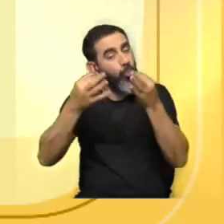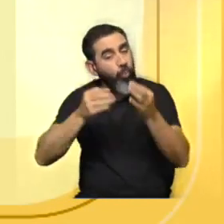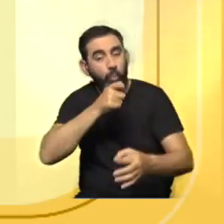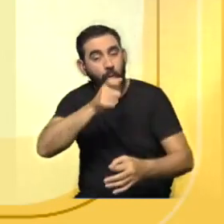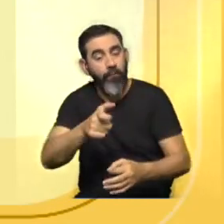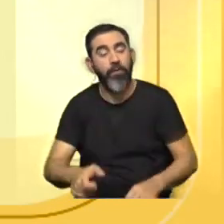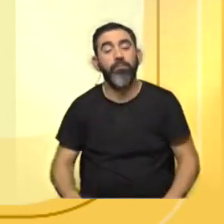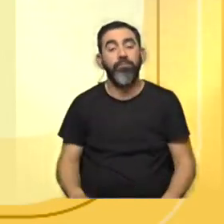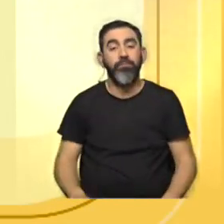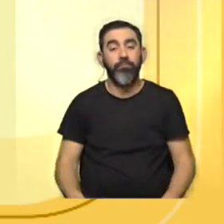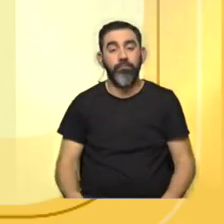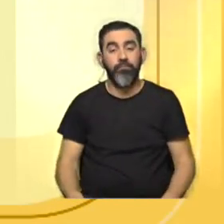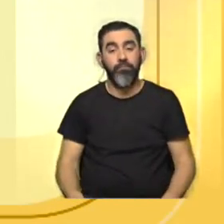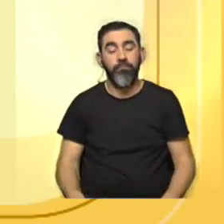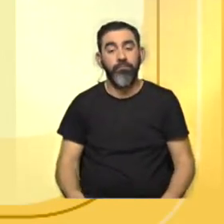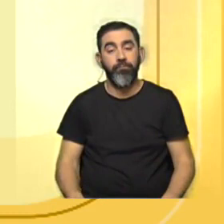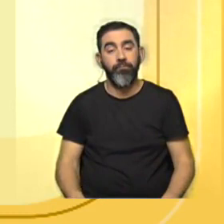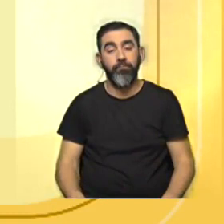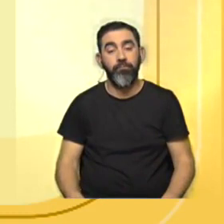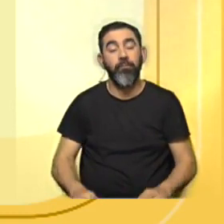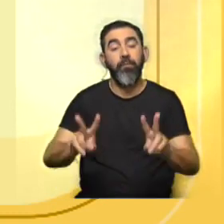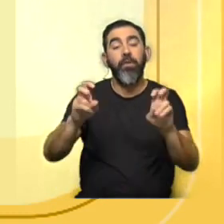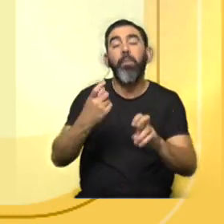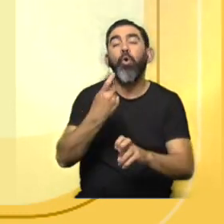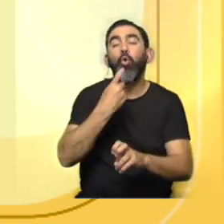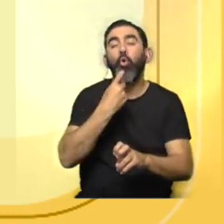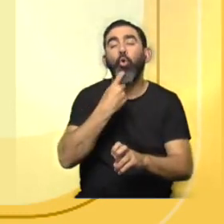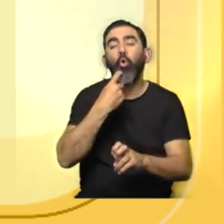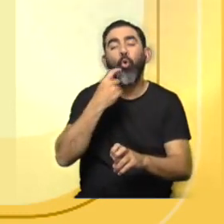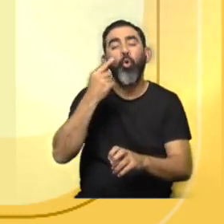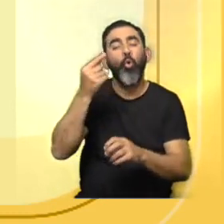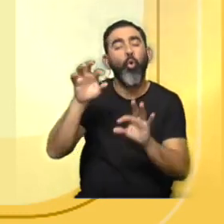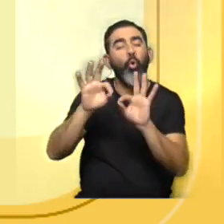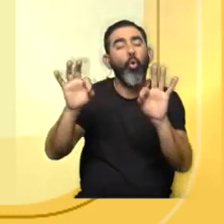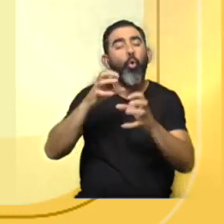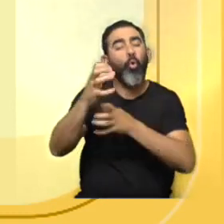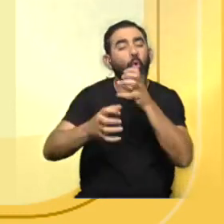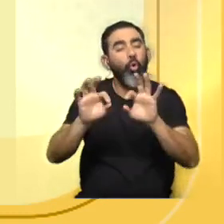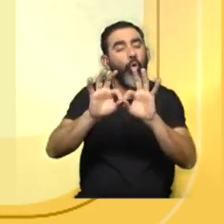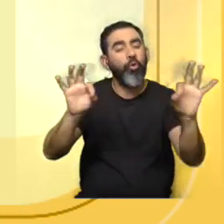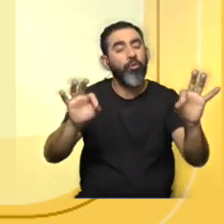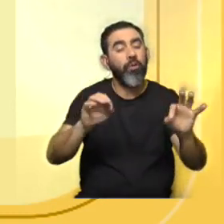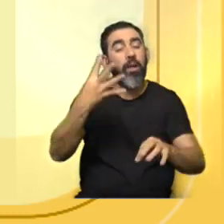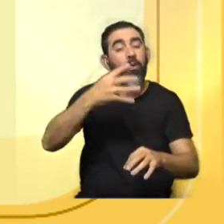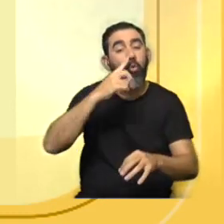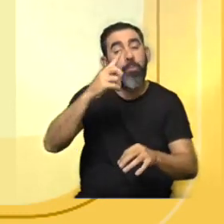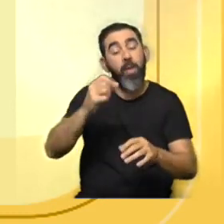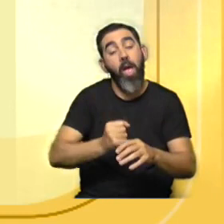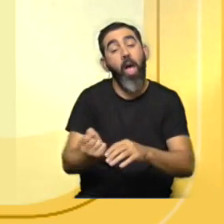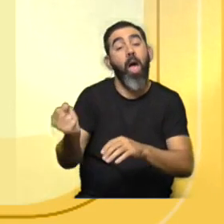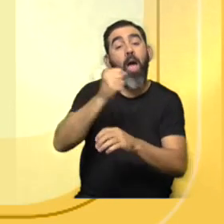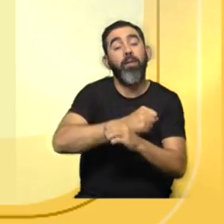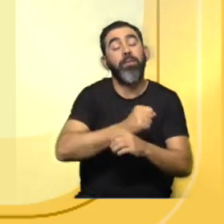Bueno, nos vamos a meter en la línea roja ahora, en ese tramo de tiempo que va de los 14.000 a